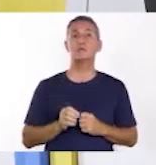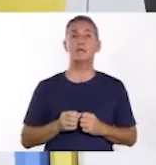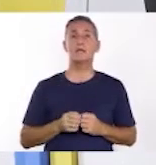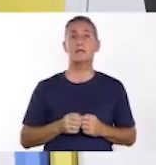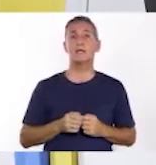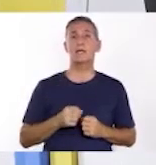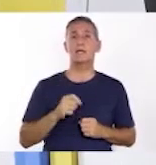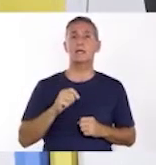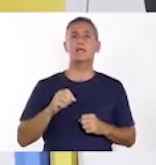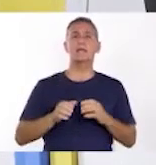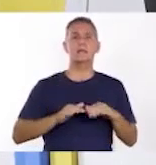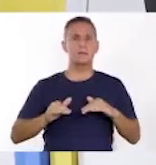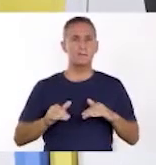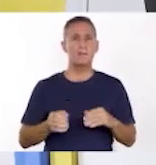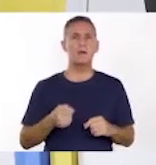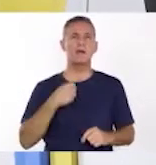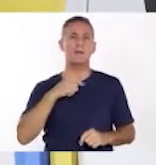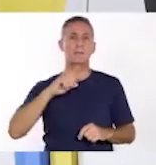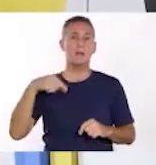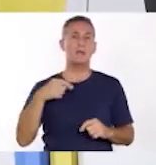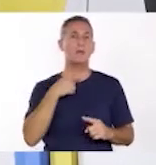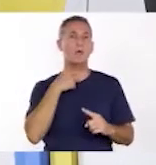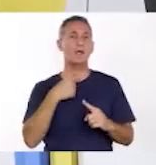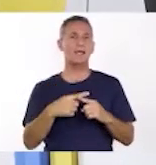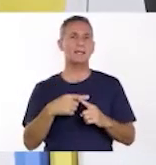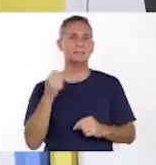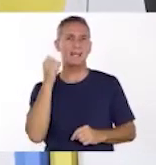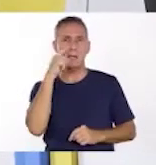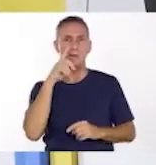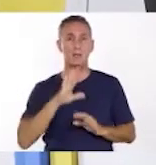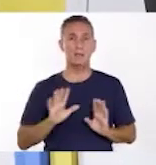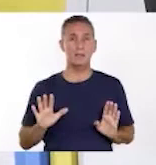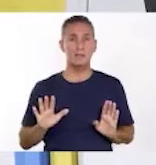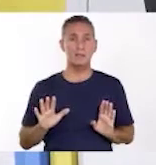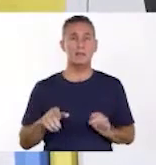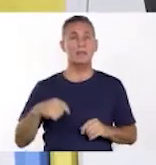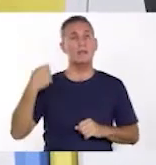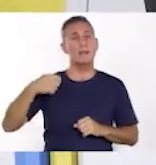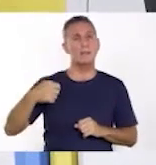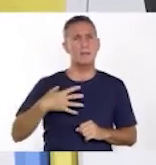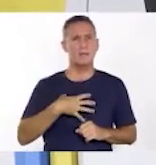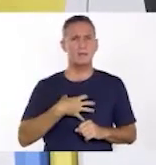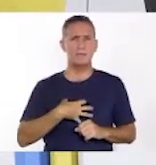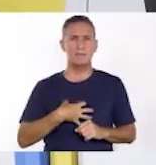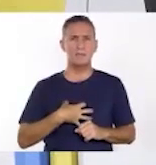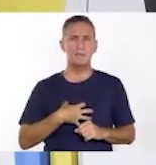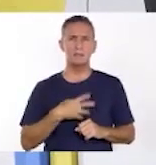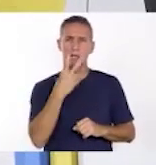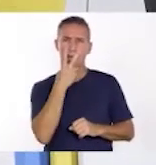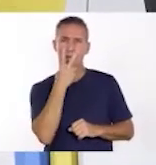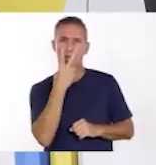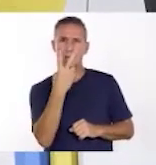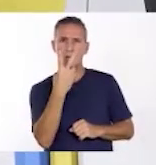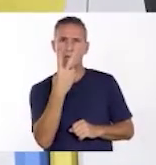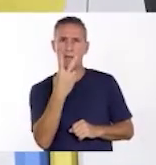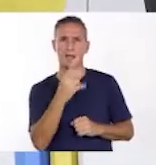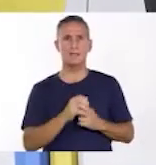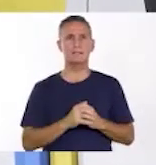la prueba final. Por tanto, deben tener mucha